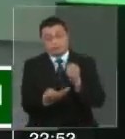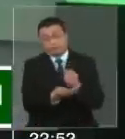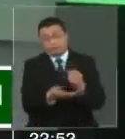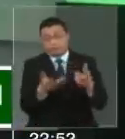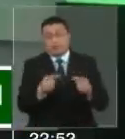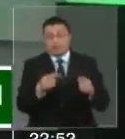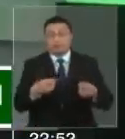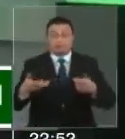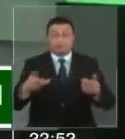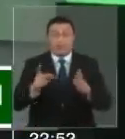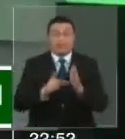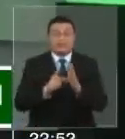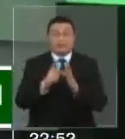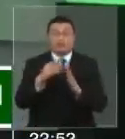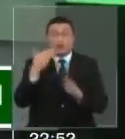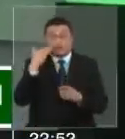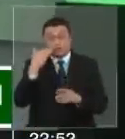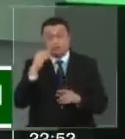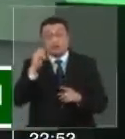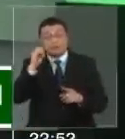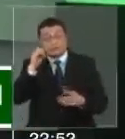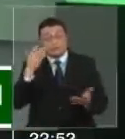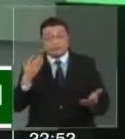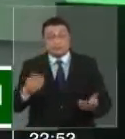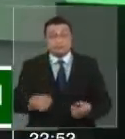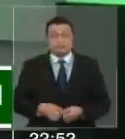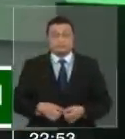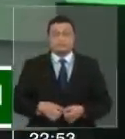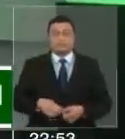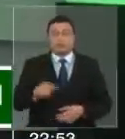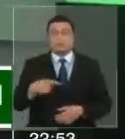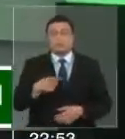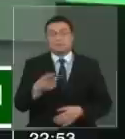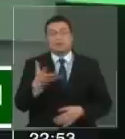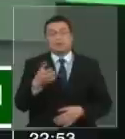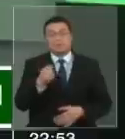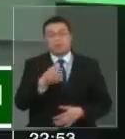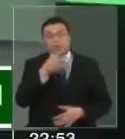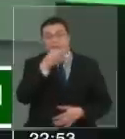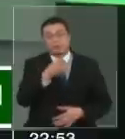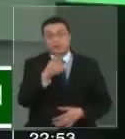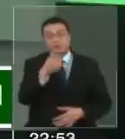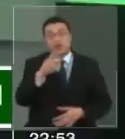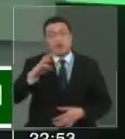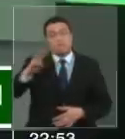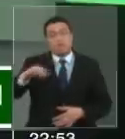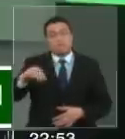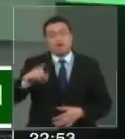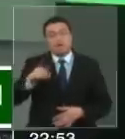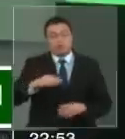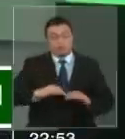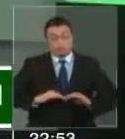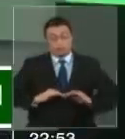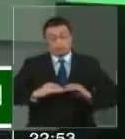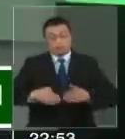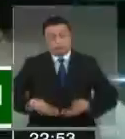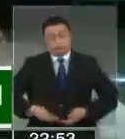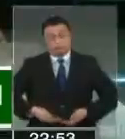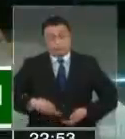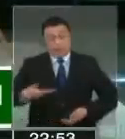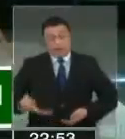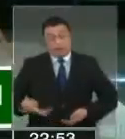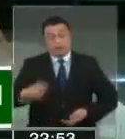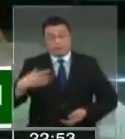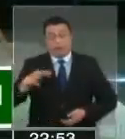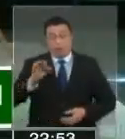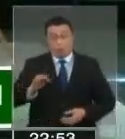caso de tantos niños y tantas niñas. Marucha, me gustaría, ¿qué le dirías tú a una mamá que está embarazada y que ha